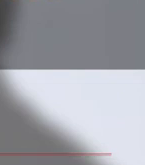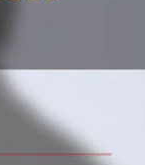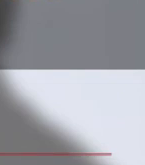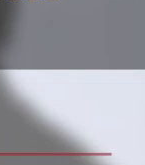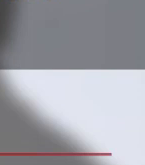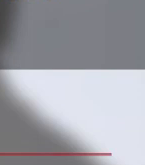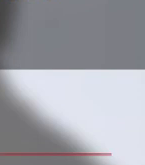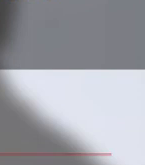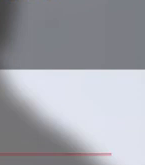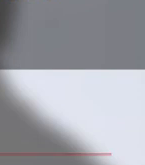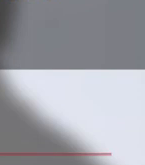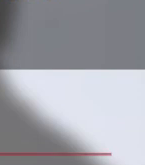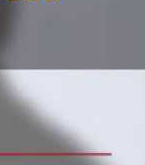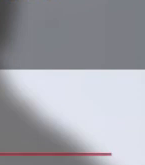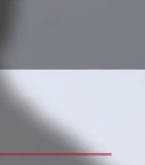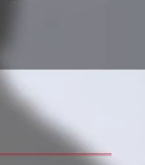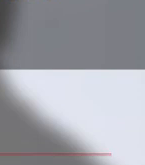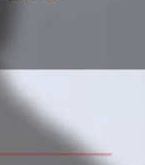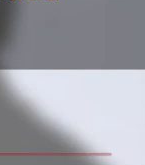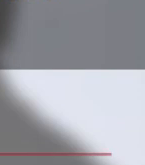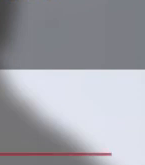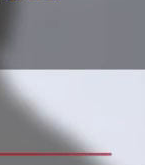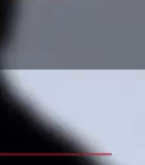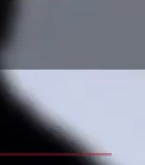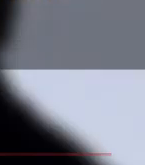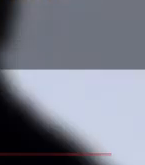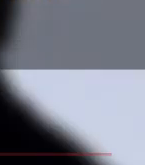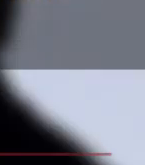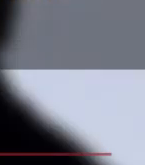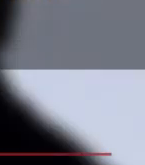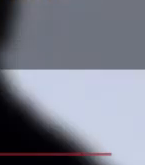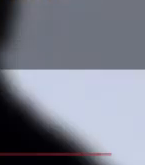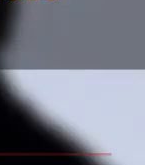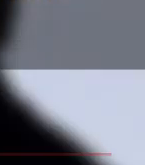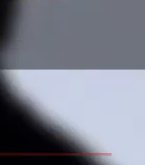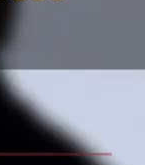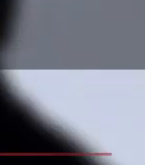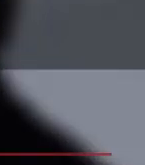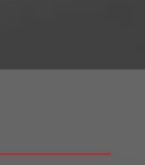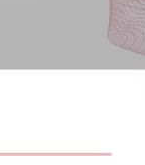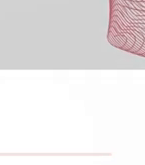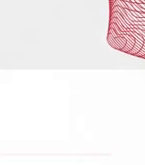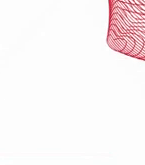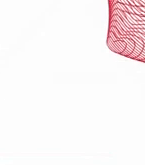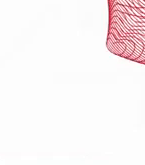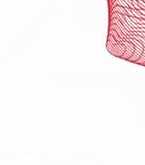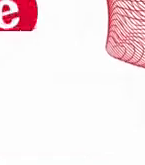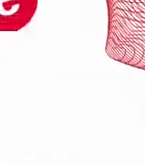Rodríguez, deje de señalarlo como torturador y como autor de la verdad histórica.